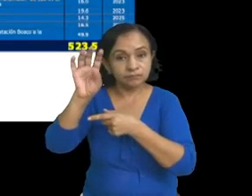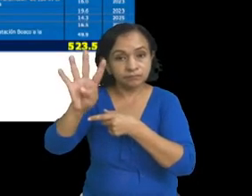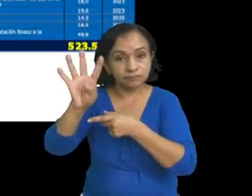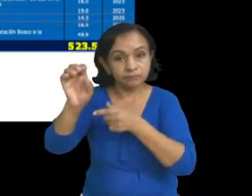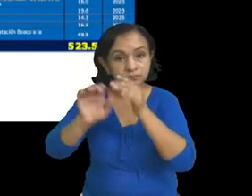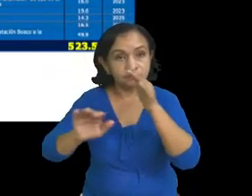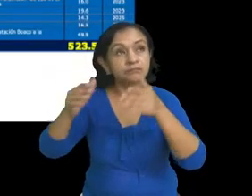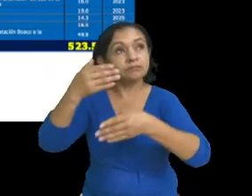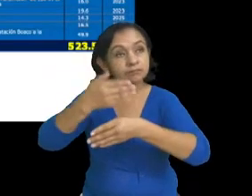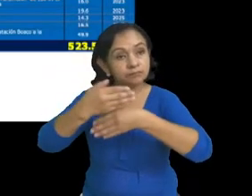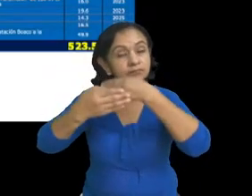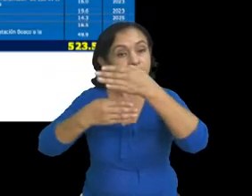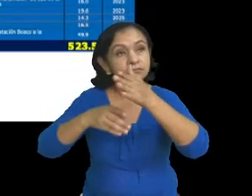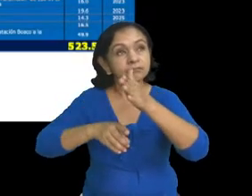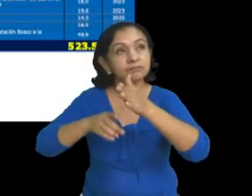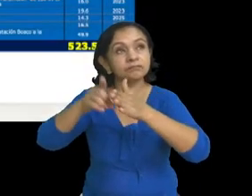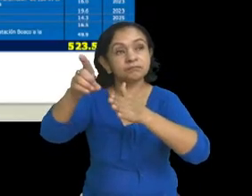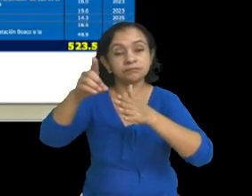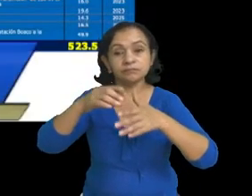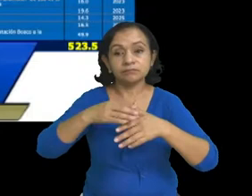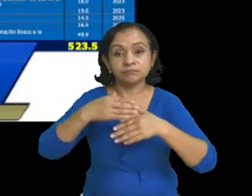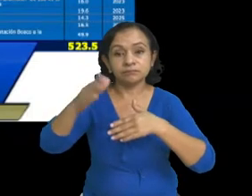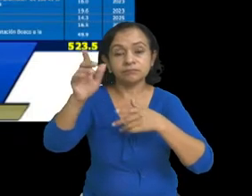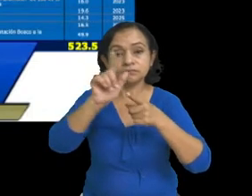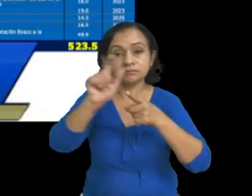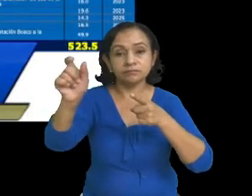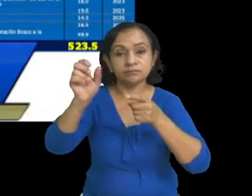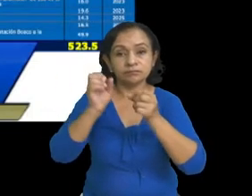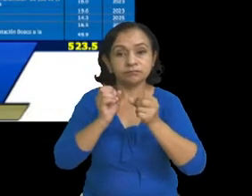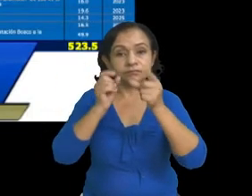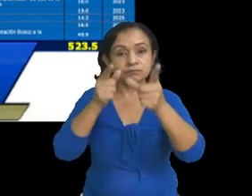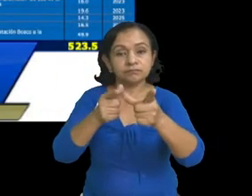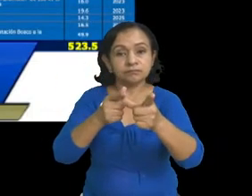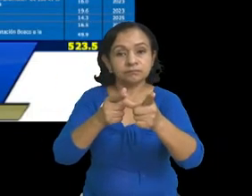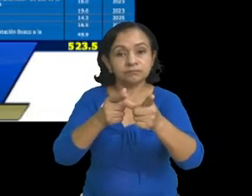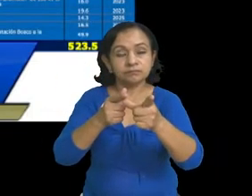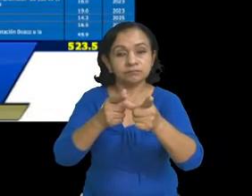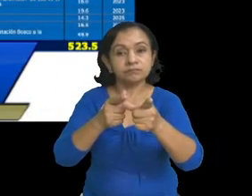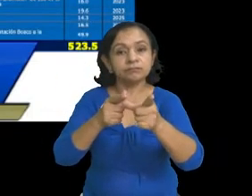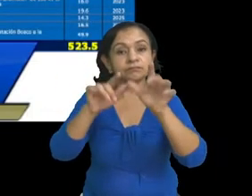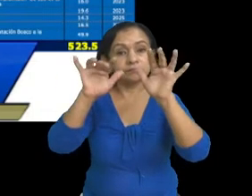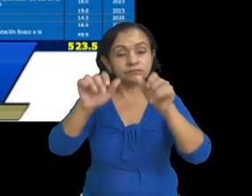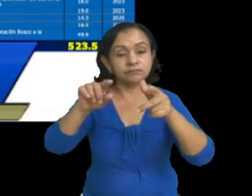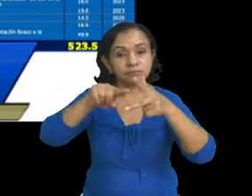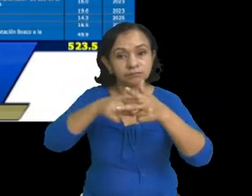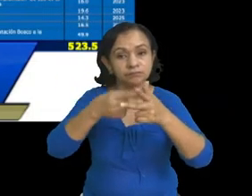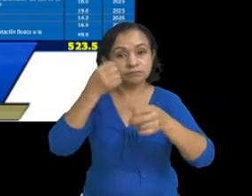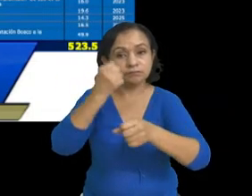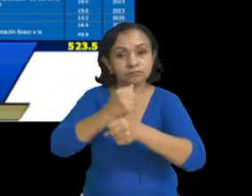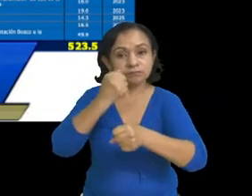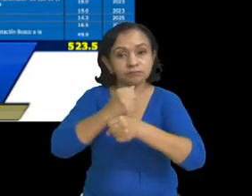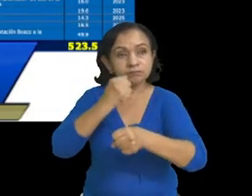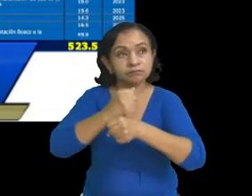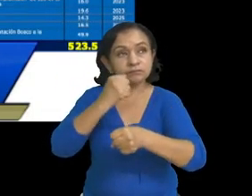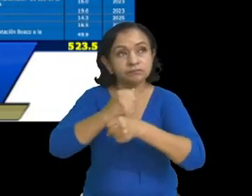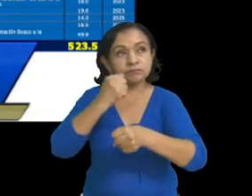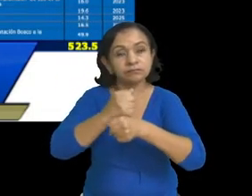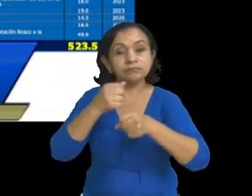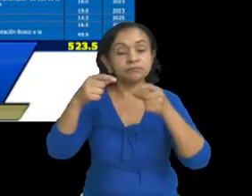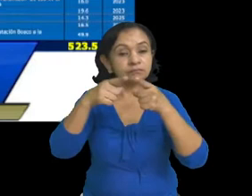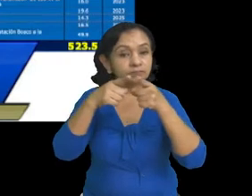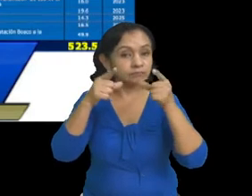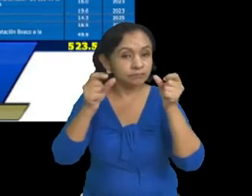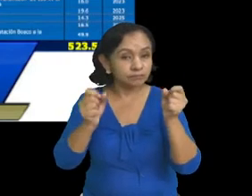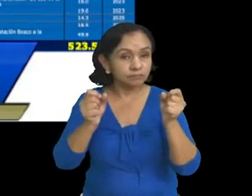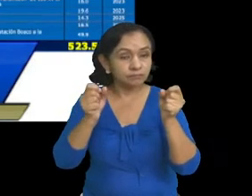están avanzadas y para el mes de octubre yo diría que ya se pone en marcha en Managua. En